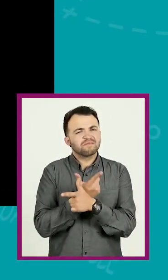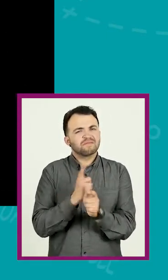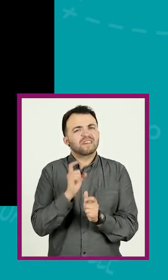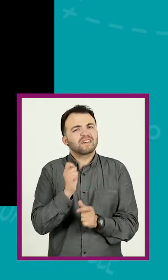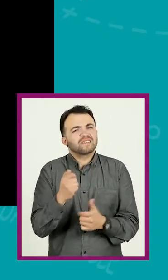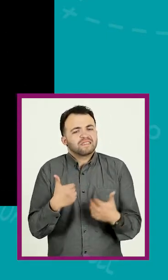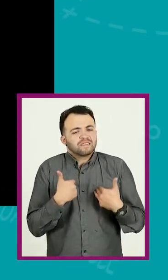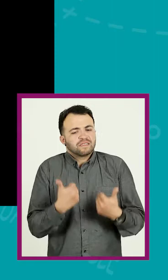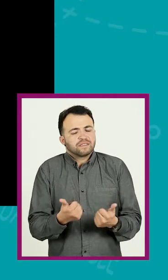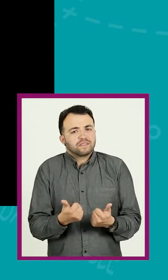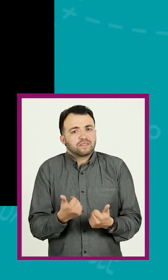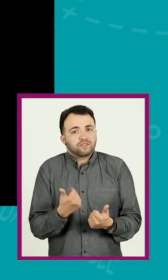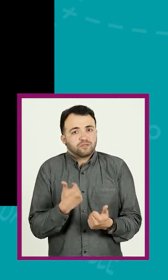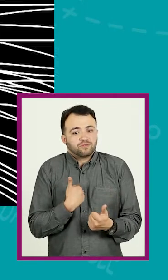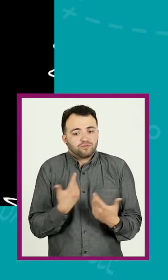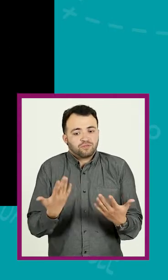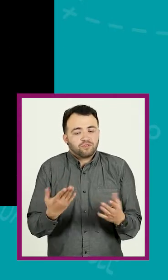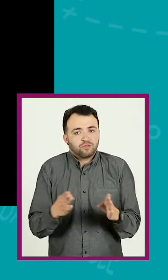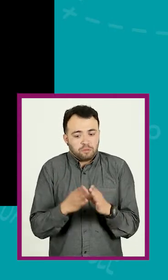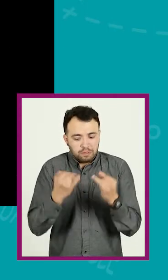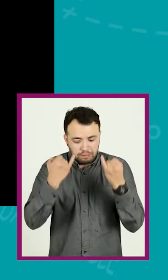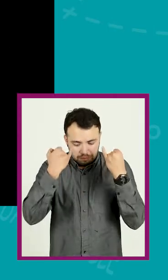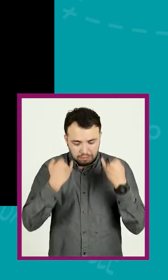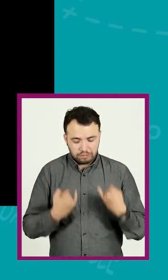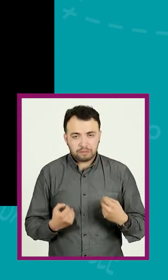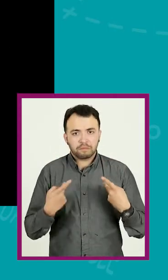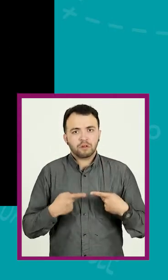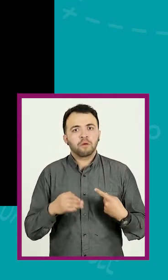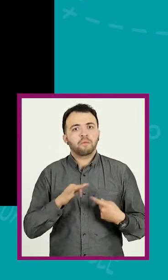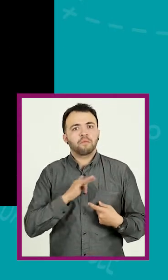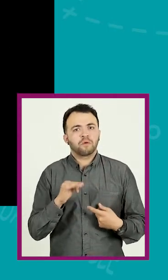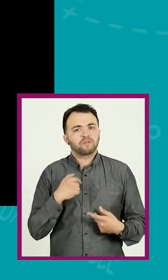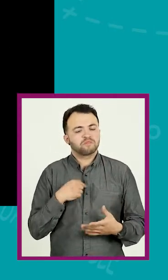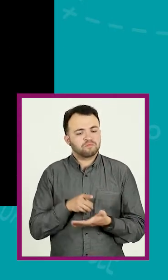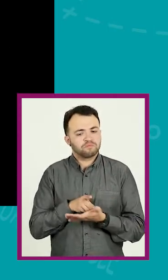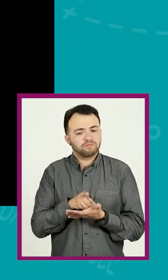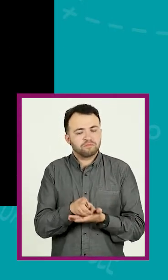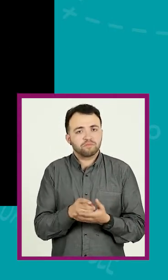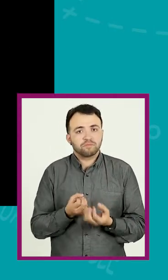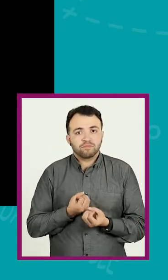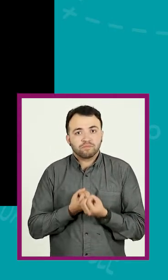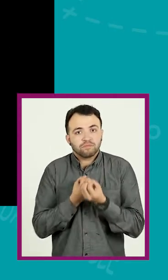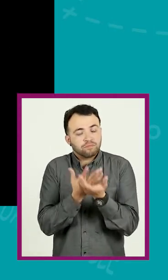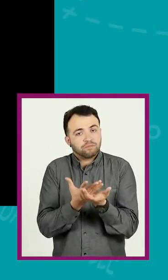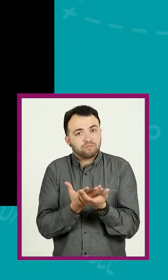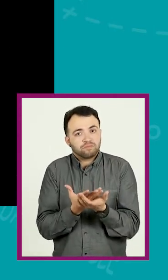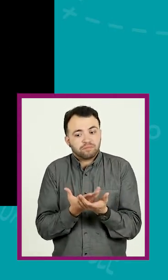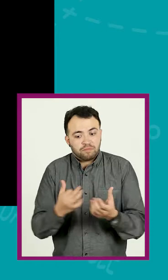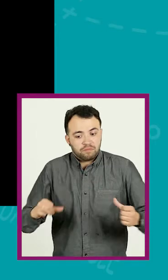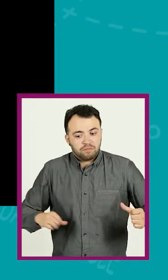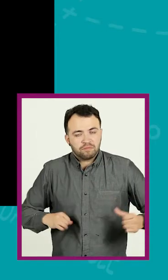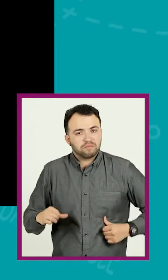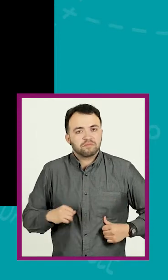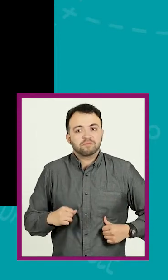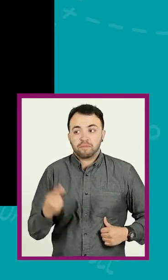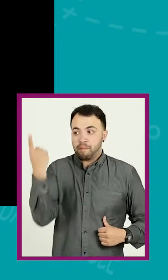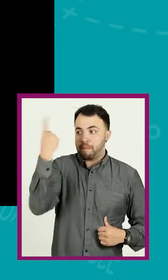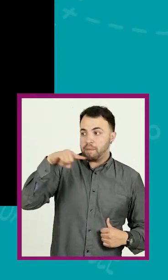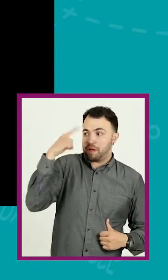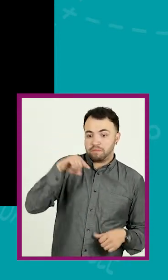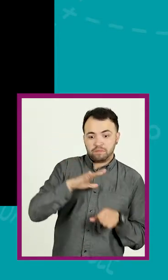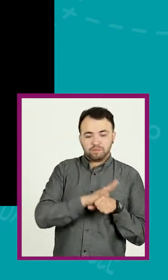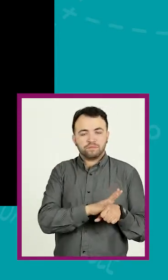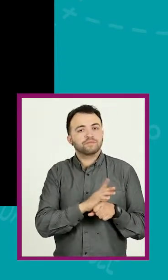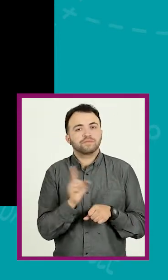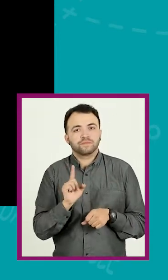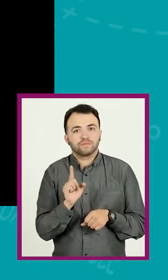Por libertad entendemos la condición en la que un individuo puede decidir, expresarse y actuar sin